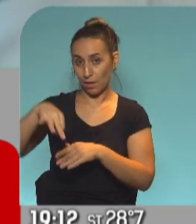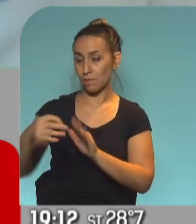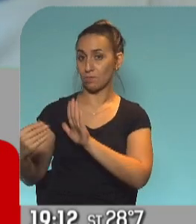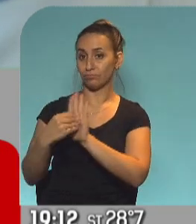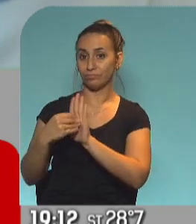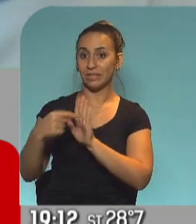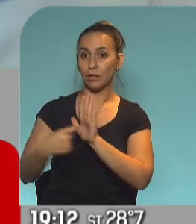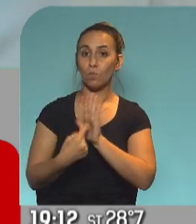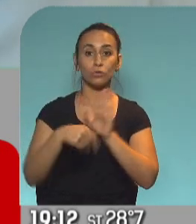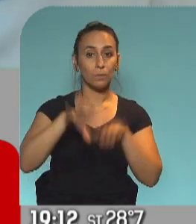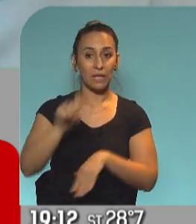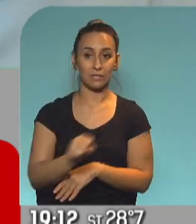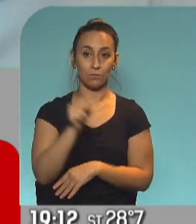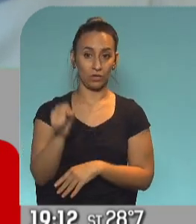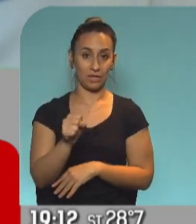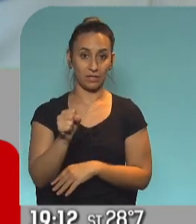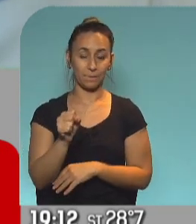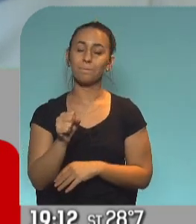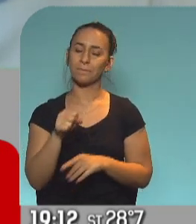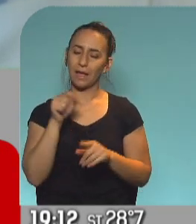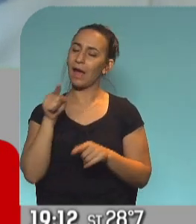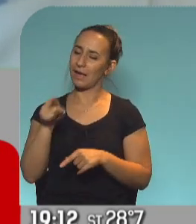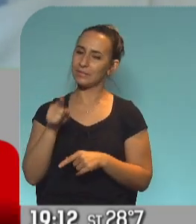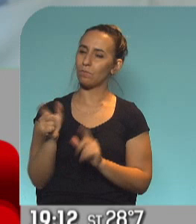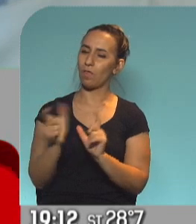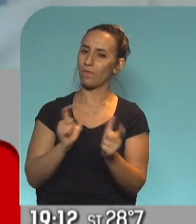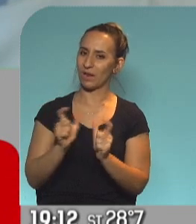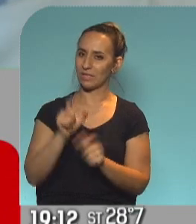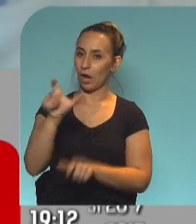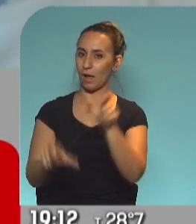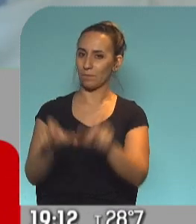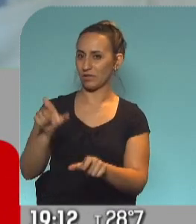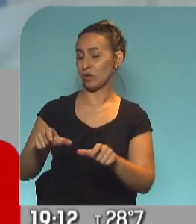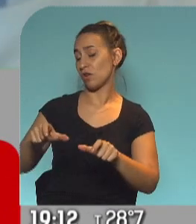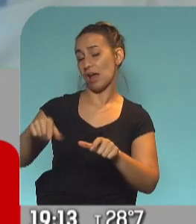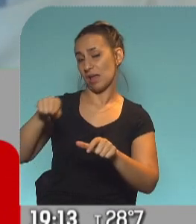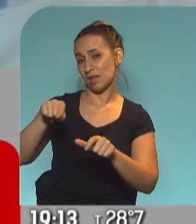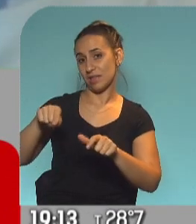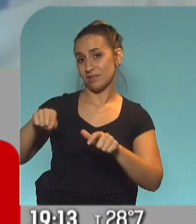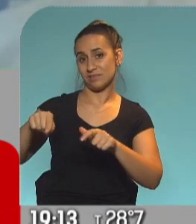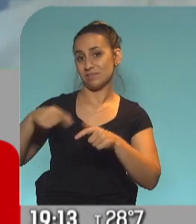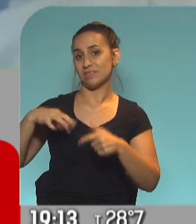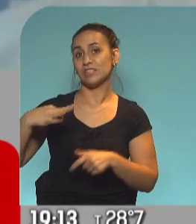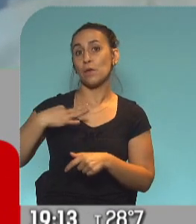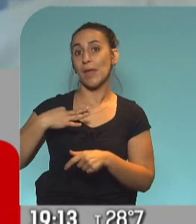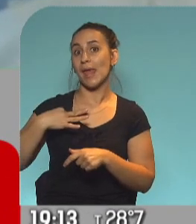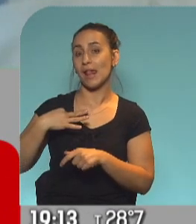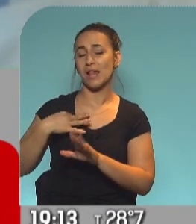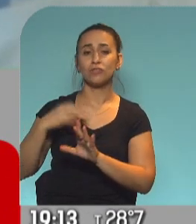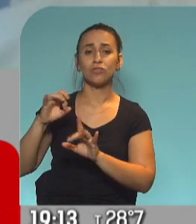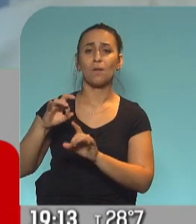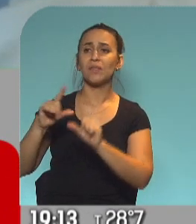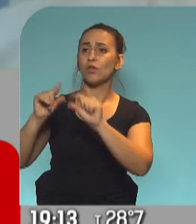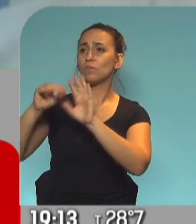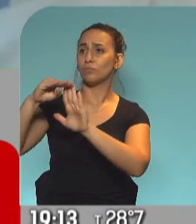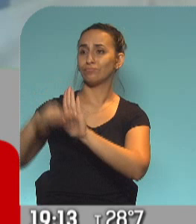el punto más importante. Esa sí es una diferencia con los ciudadanos de a pie. Exactamente, esto va a alcanzar solamente